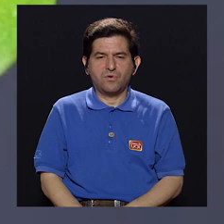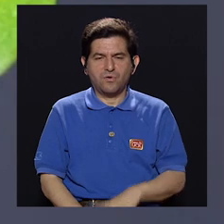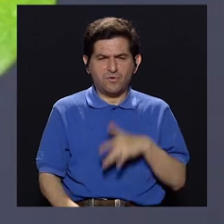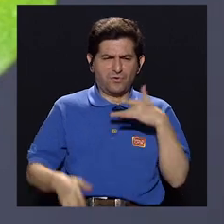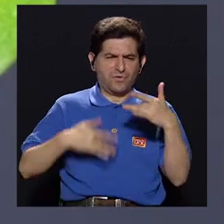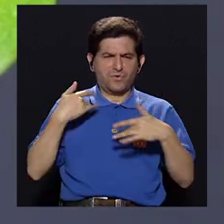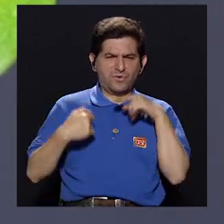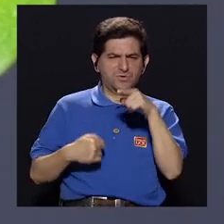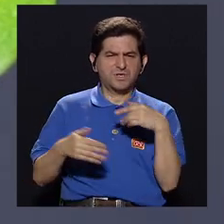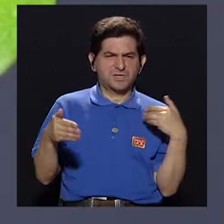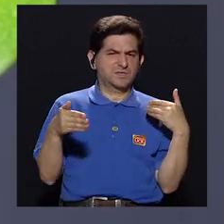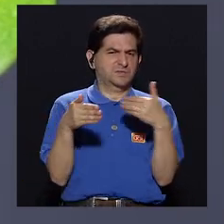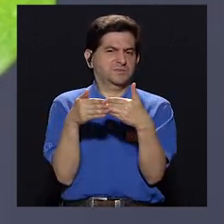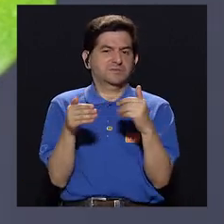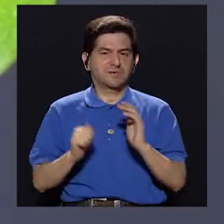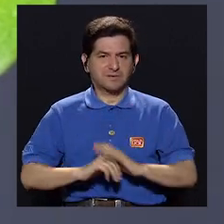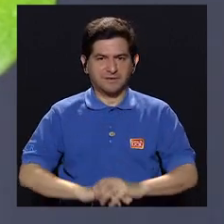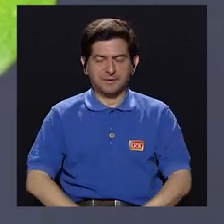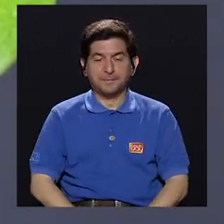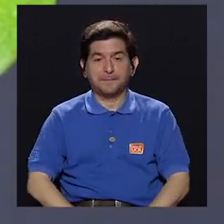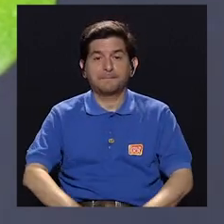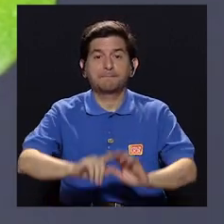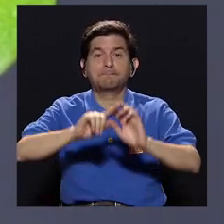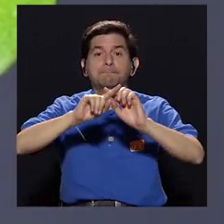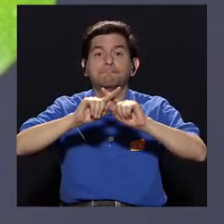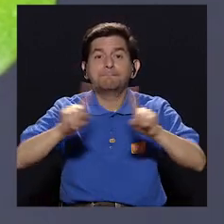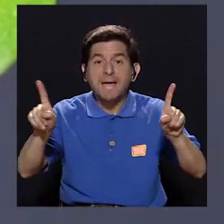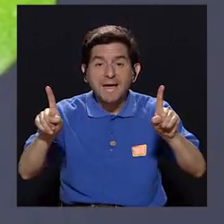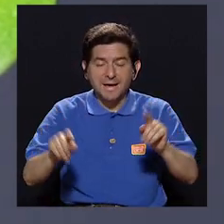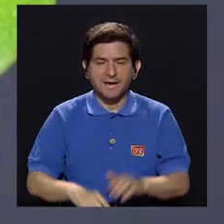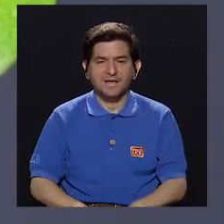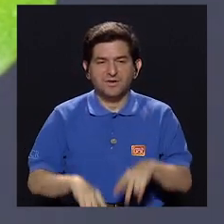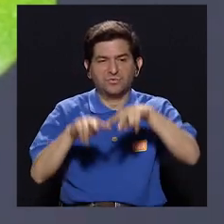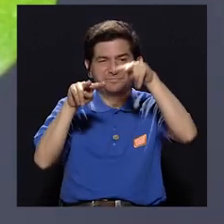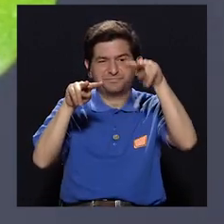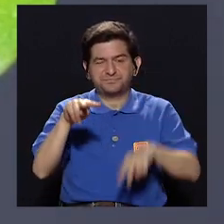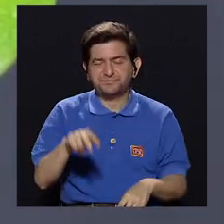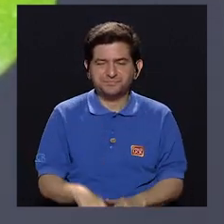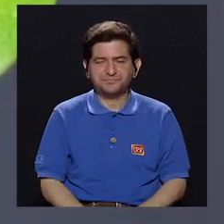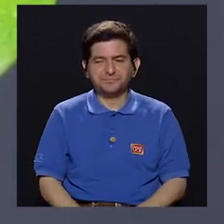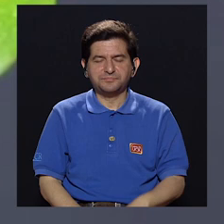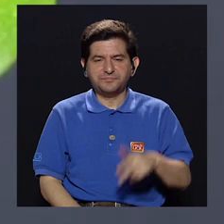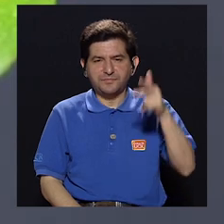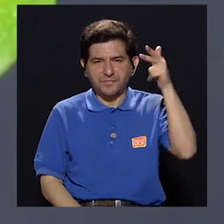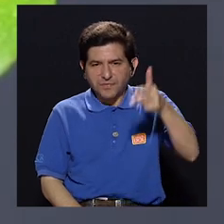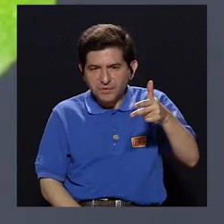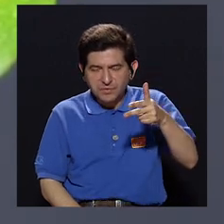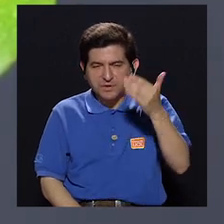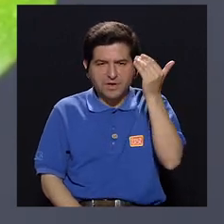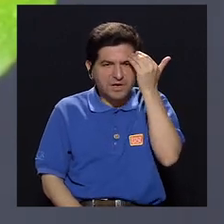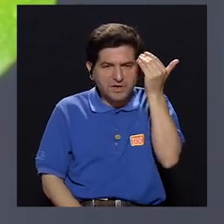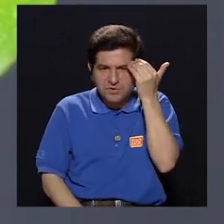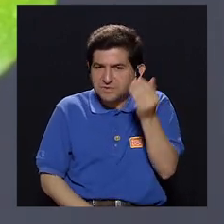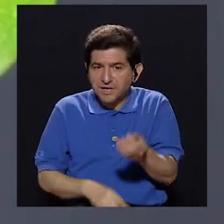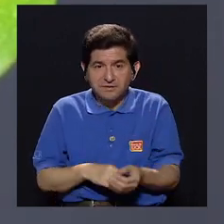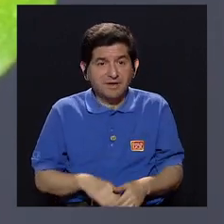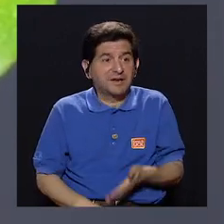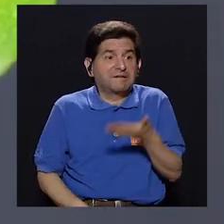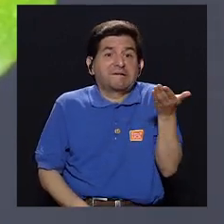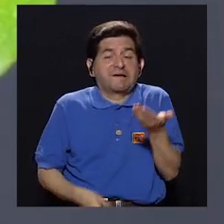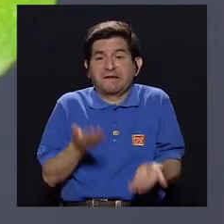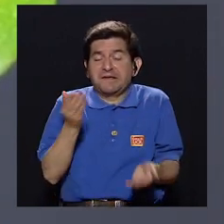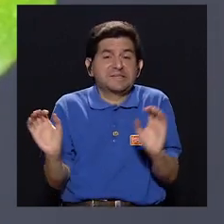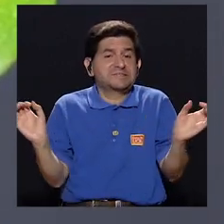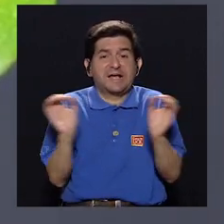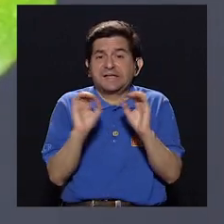tu presencia o lo que sea pero tiene la desventaja de que tenés que grabar ahí y no sabes qué estás grabando podría ser que no